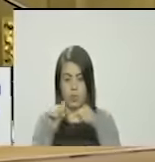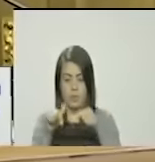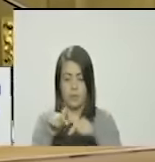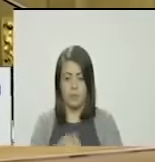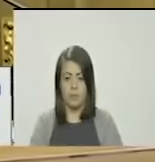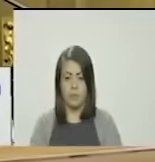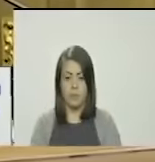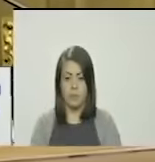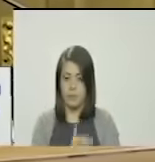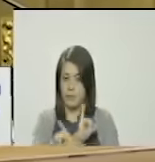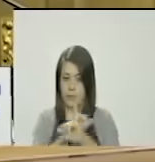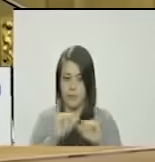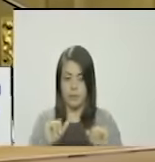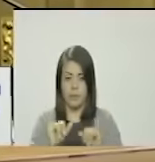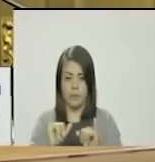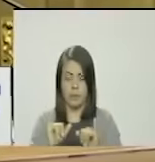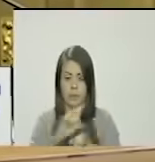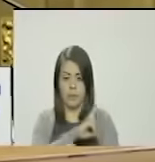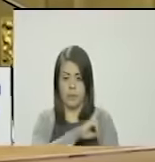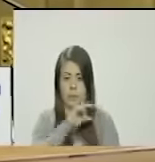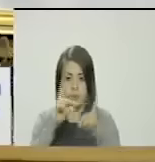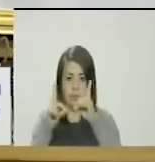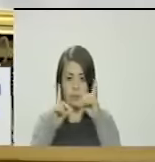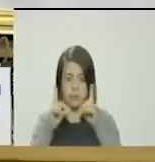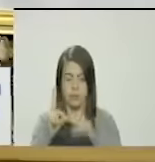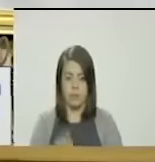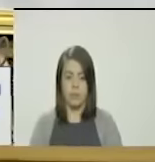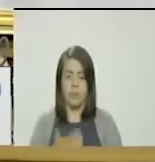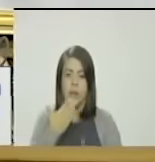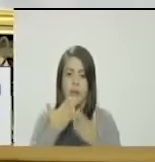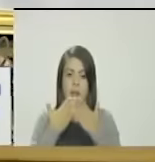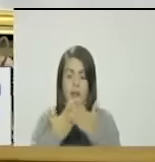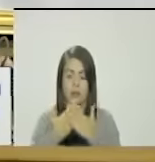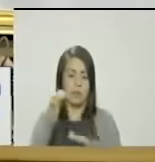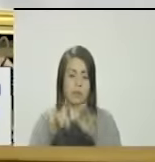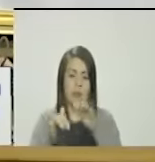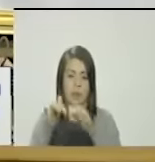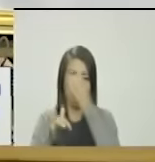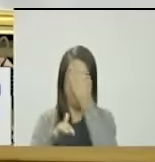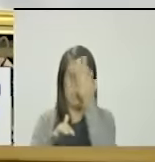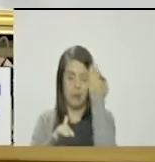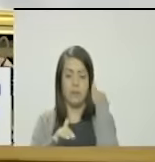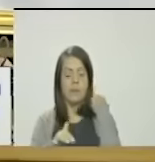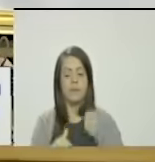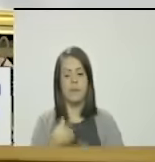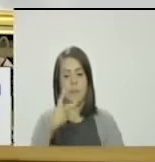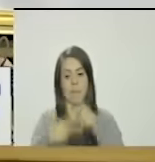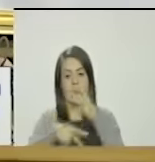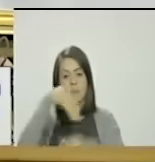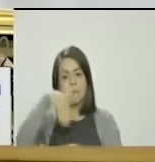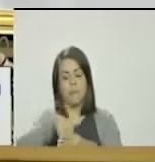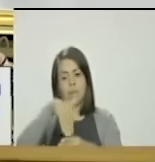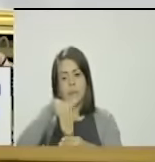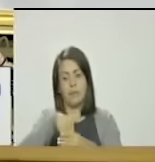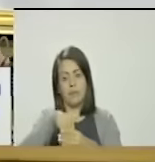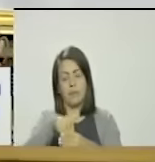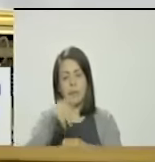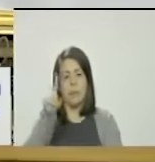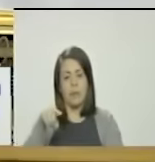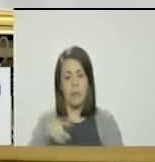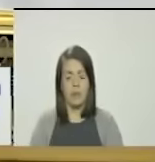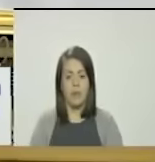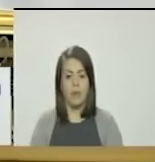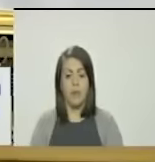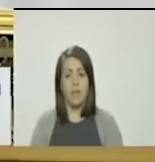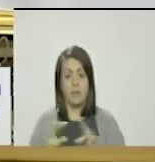Rodríguez Gómez. Es todo, director de debate. Gracias, secretario accidental. Vamos a proceder a la votación también